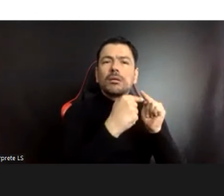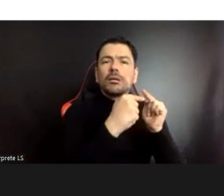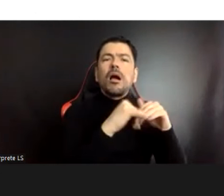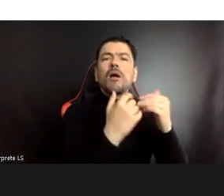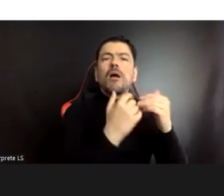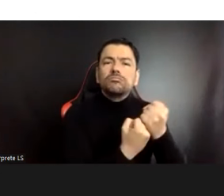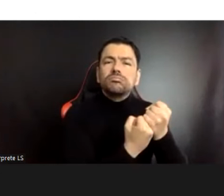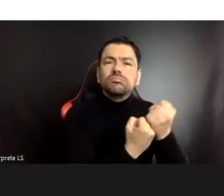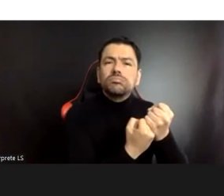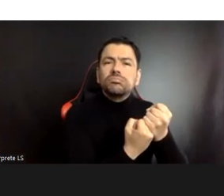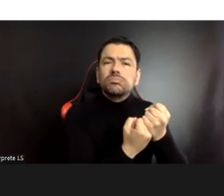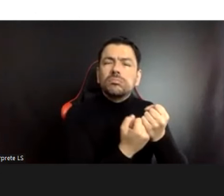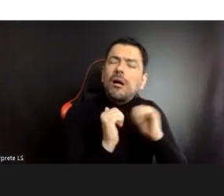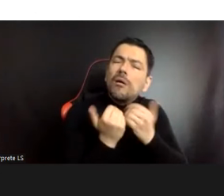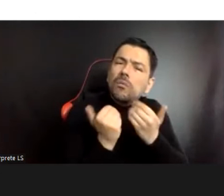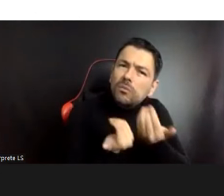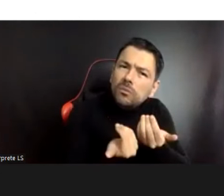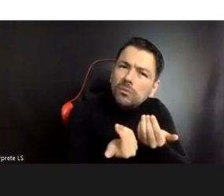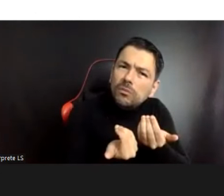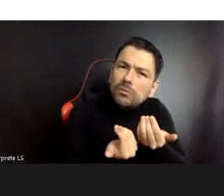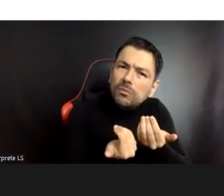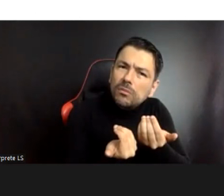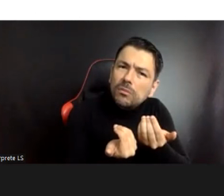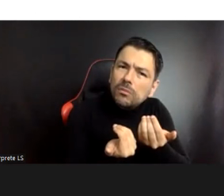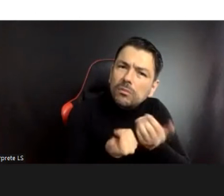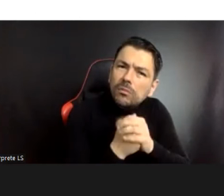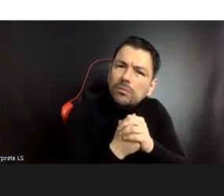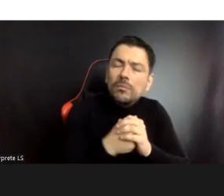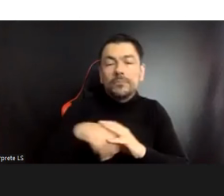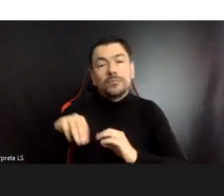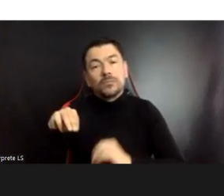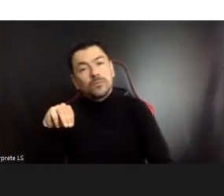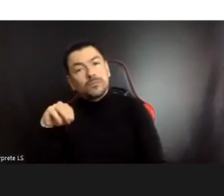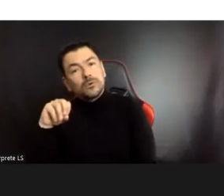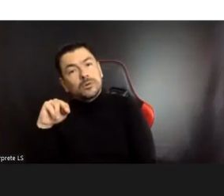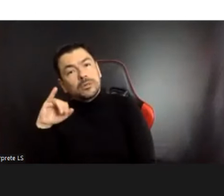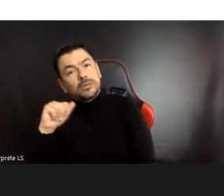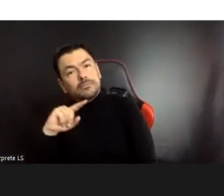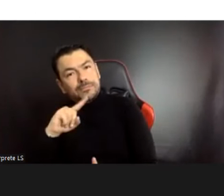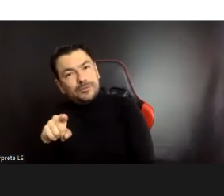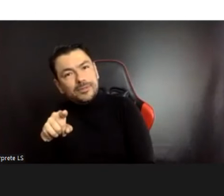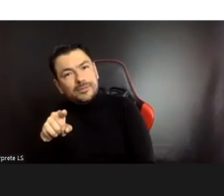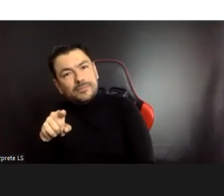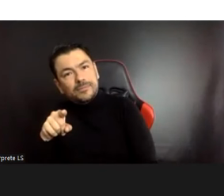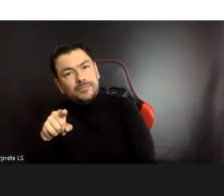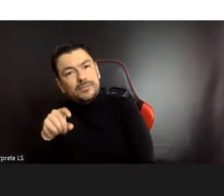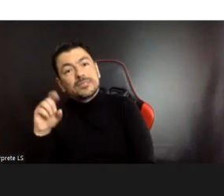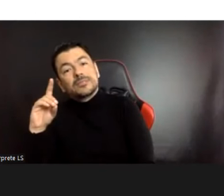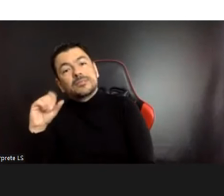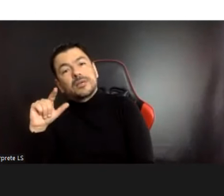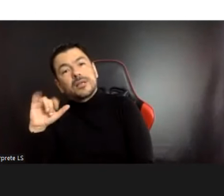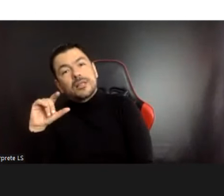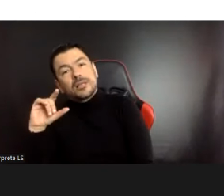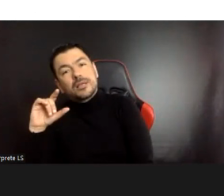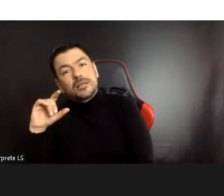tú quieras referirte a eso. Creo que Dalia también tiene algo que aportar. Sí, claro, si